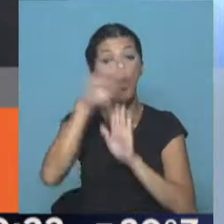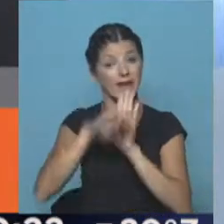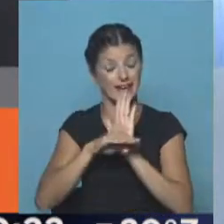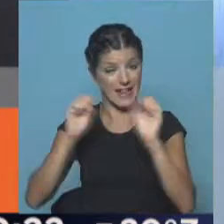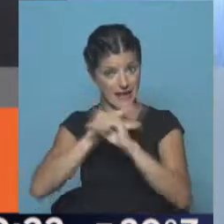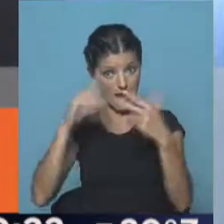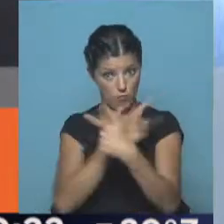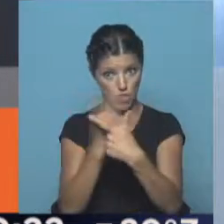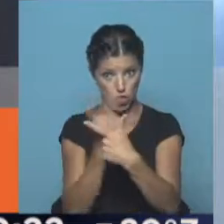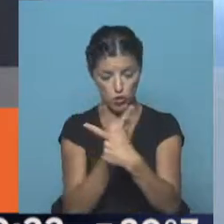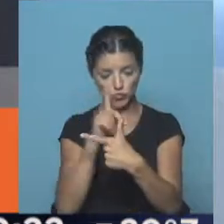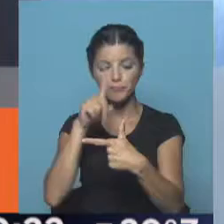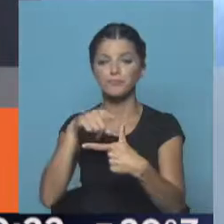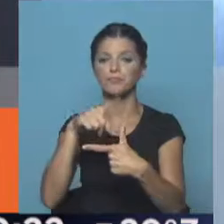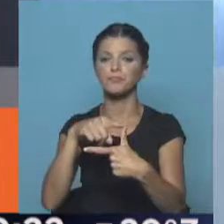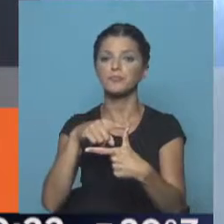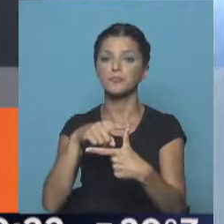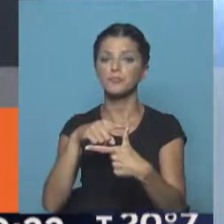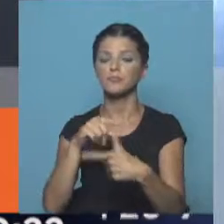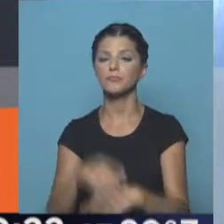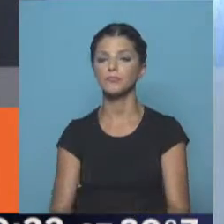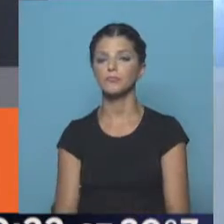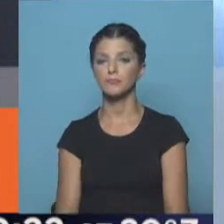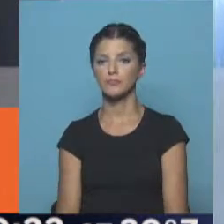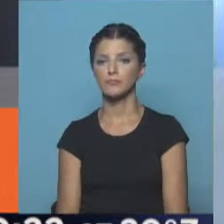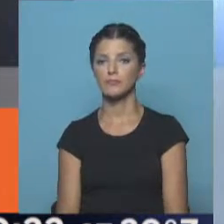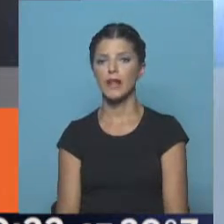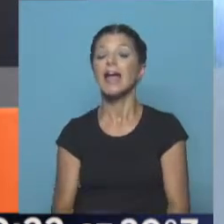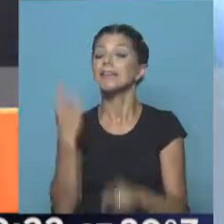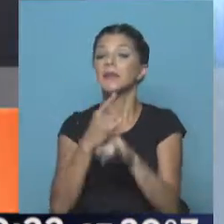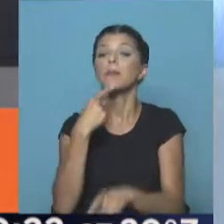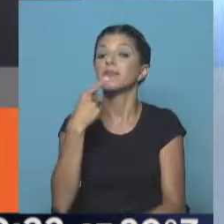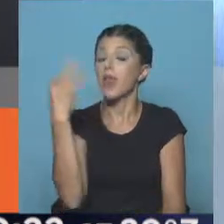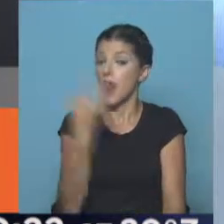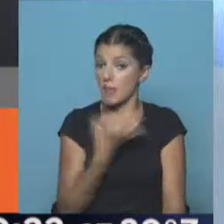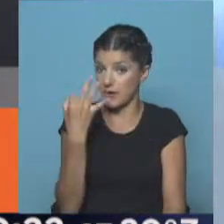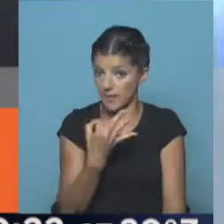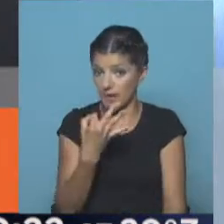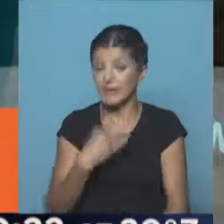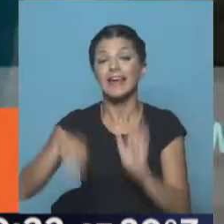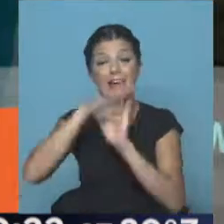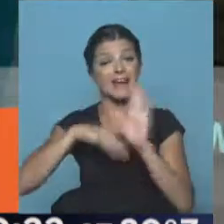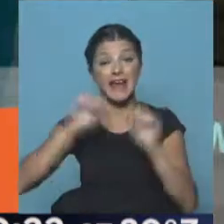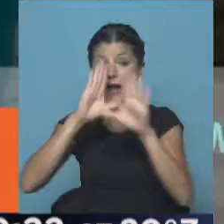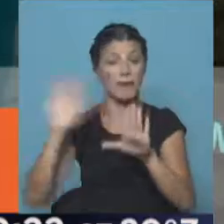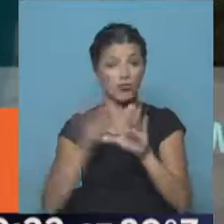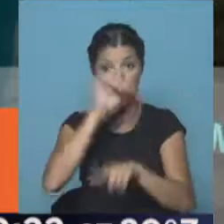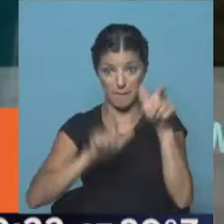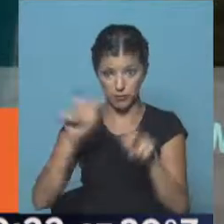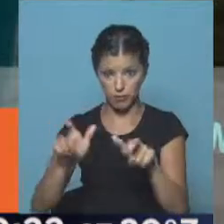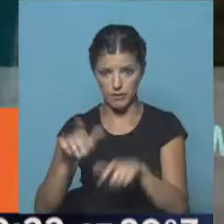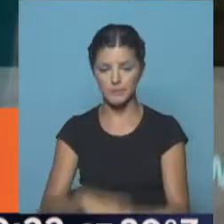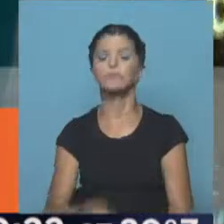es el tema de decir siempre la verdad y que estas reglas sean claras para todos. La medida